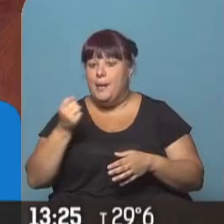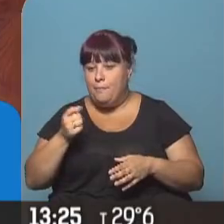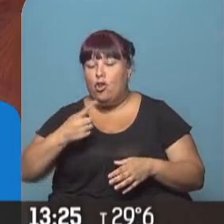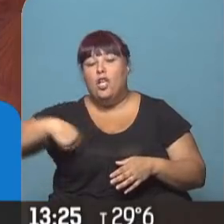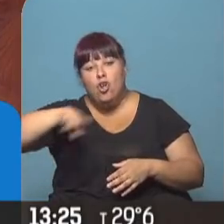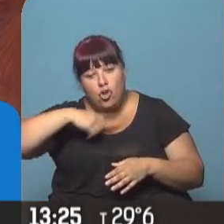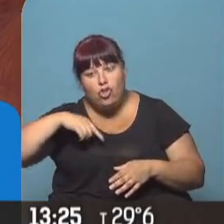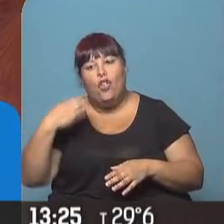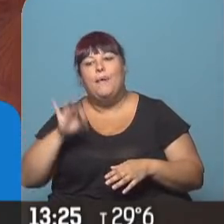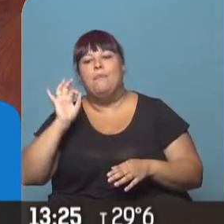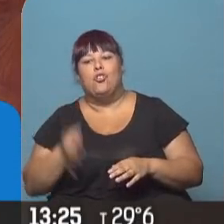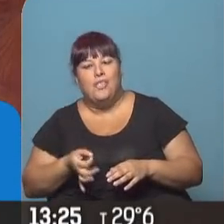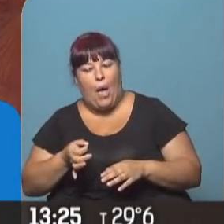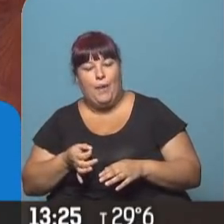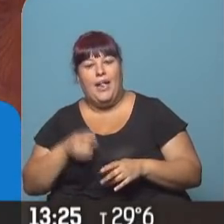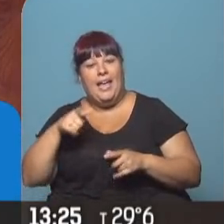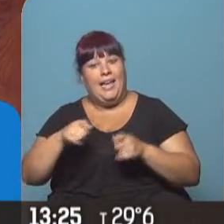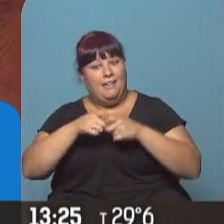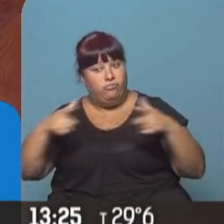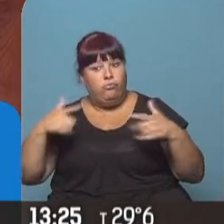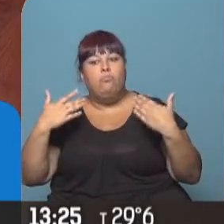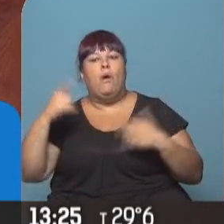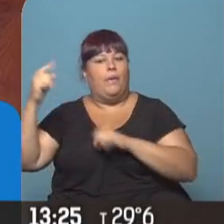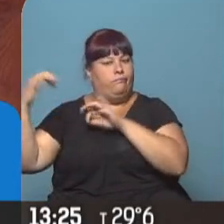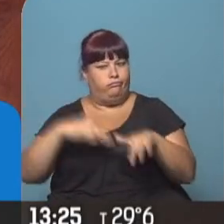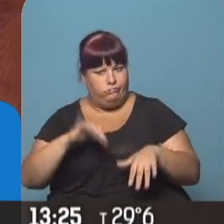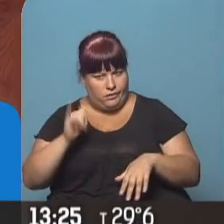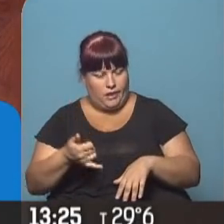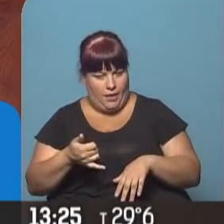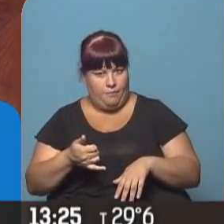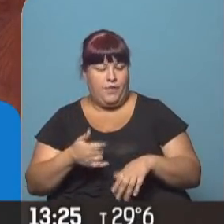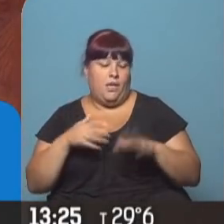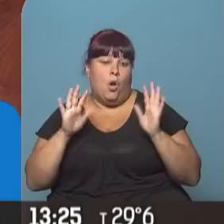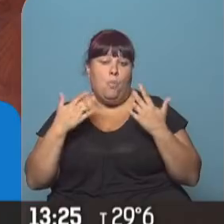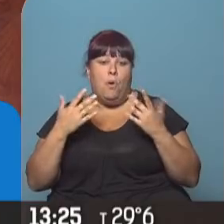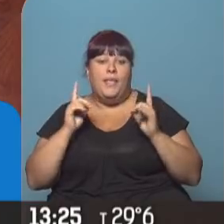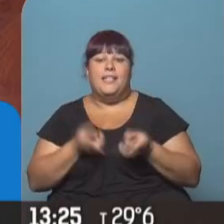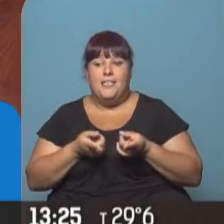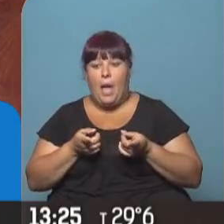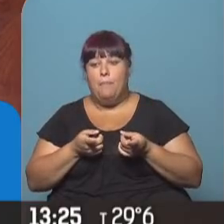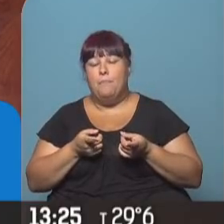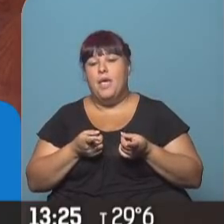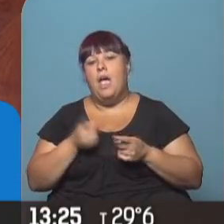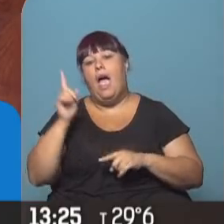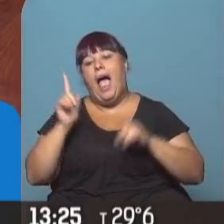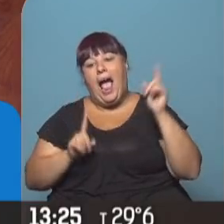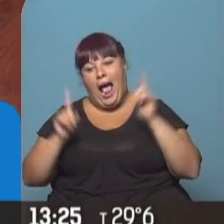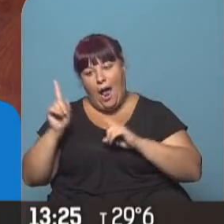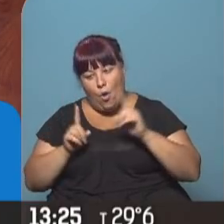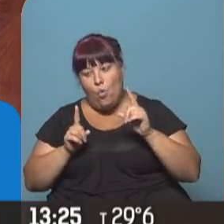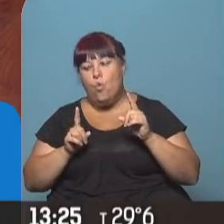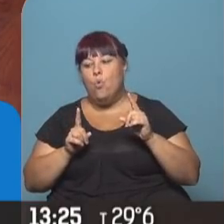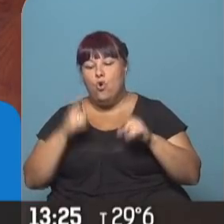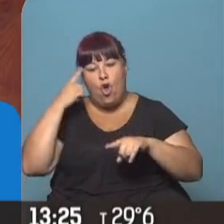nosotros sepamos que este fenómeno puede producirse. Es decir, que quizás también pueda haber algunos que